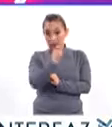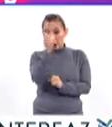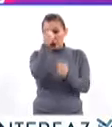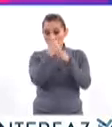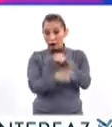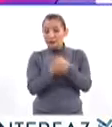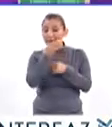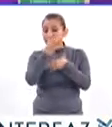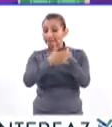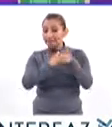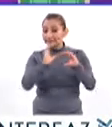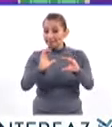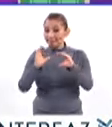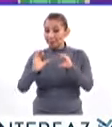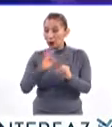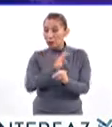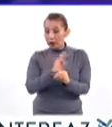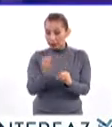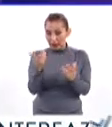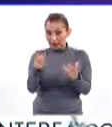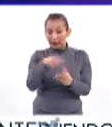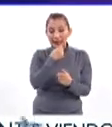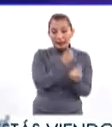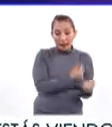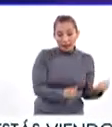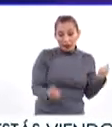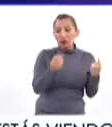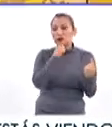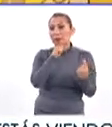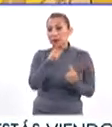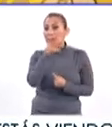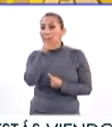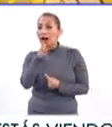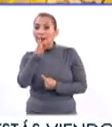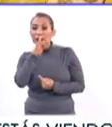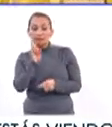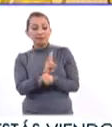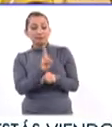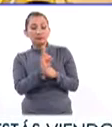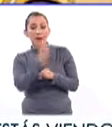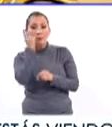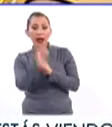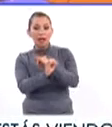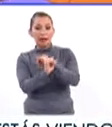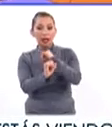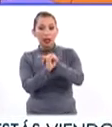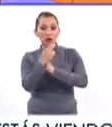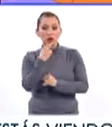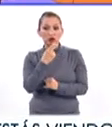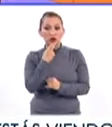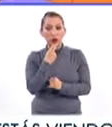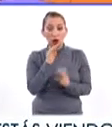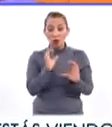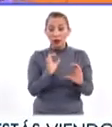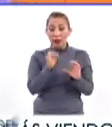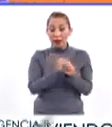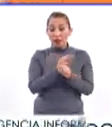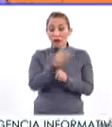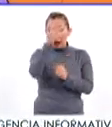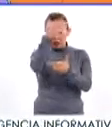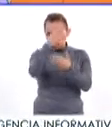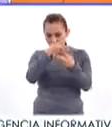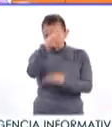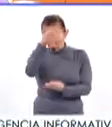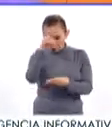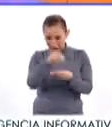algunas medidas de prevención que pueden llevar a cabo tanto niños como padres a la hora de navegar por Internet. Cuidar la información que